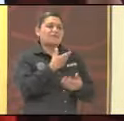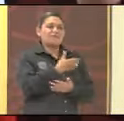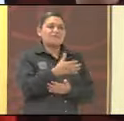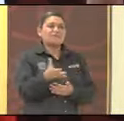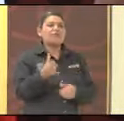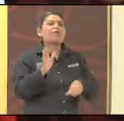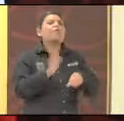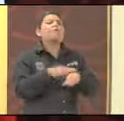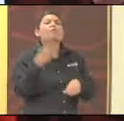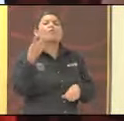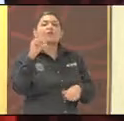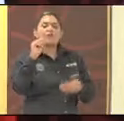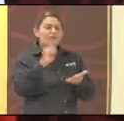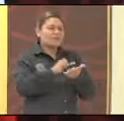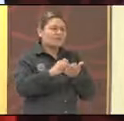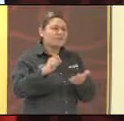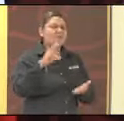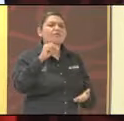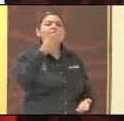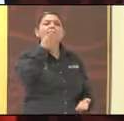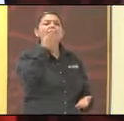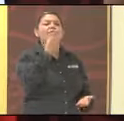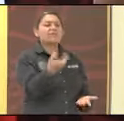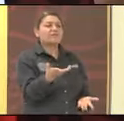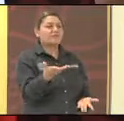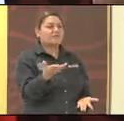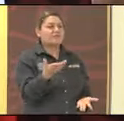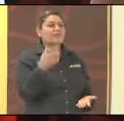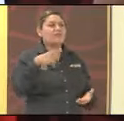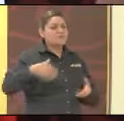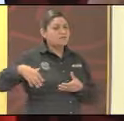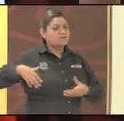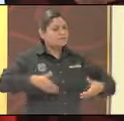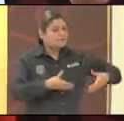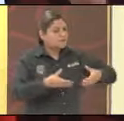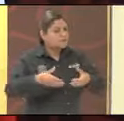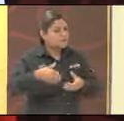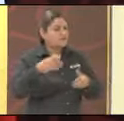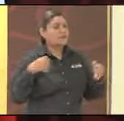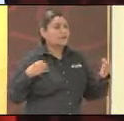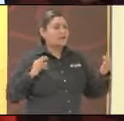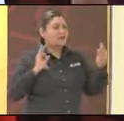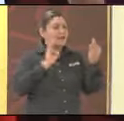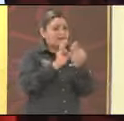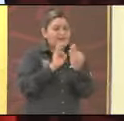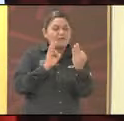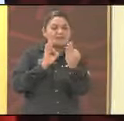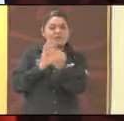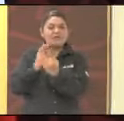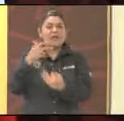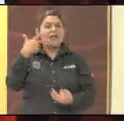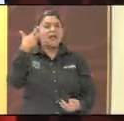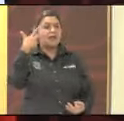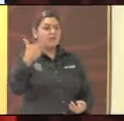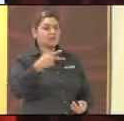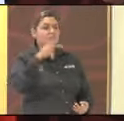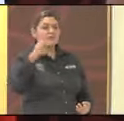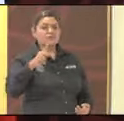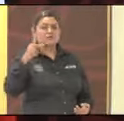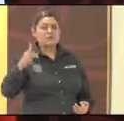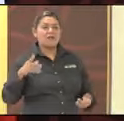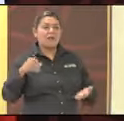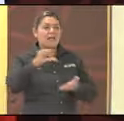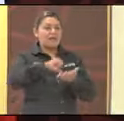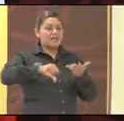qué no escribe? ¿Por qué no comenta los caminos rurales que estamos acercando a 8 poblaciones rurales al centro